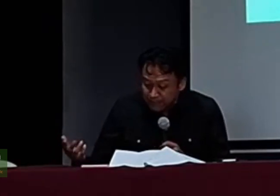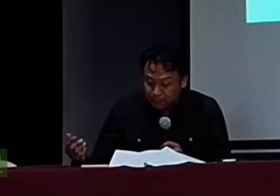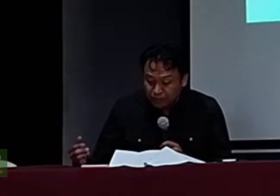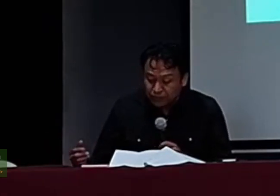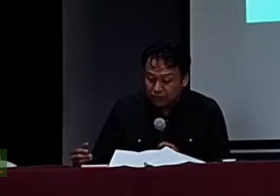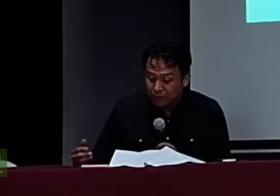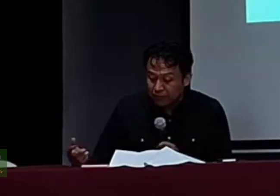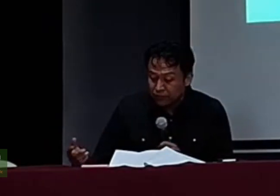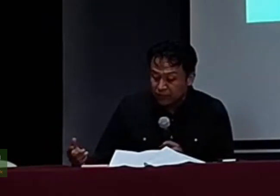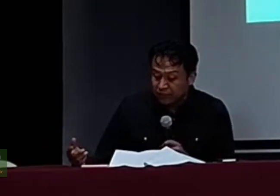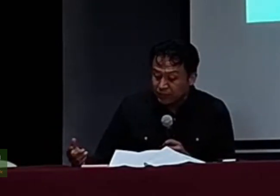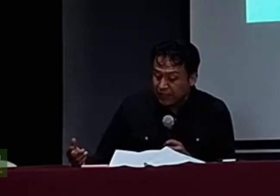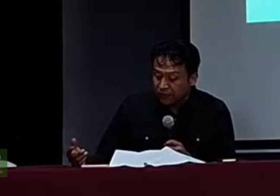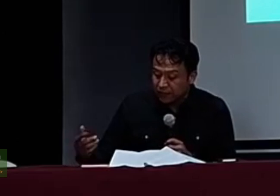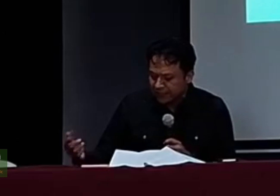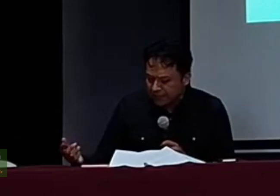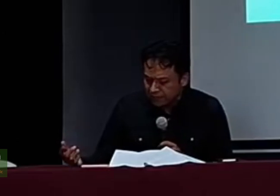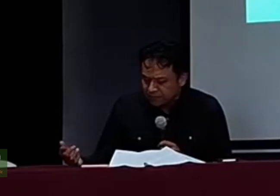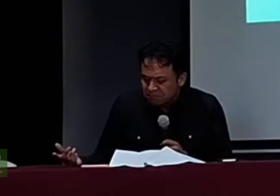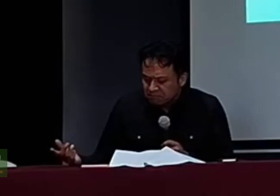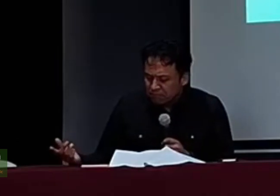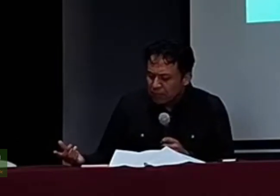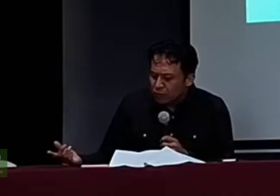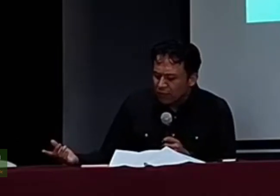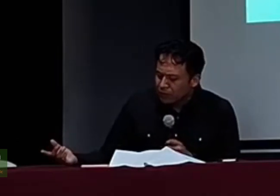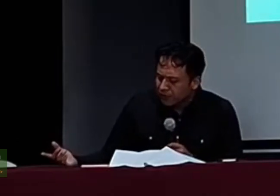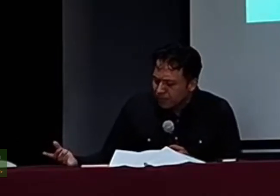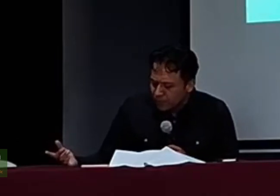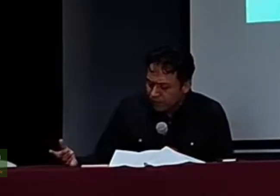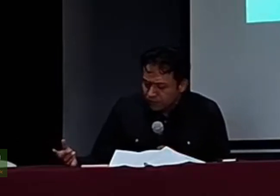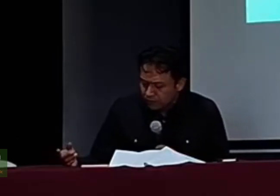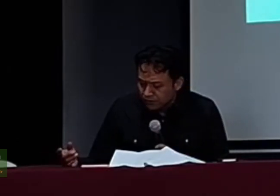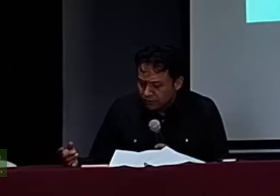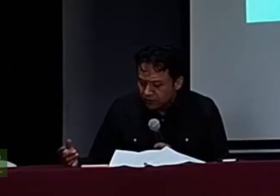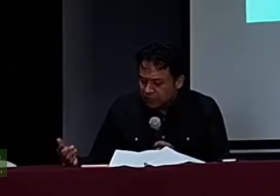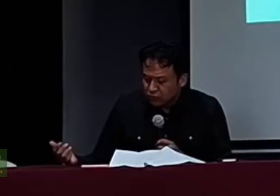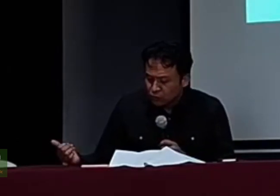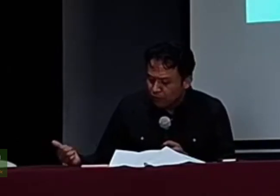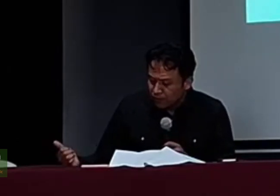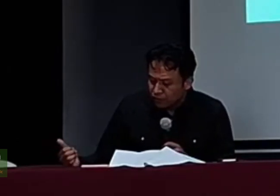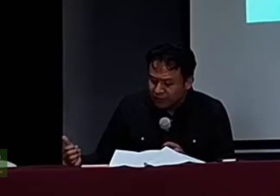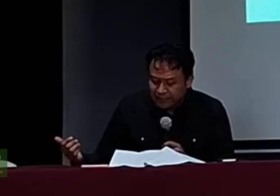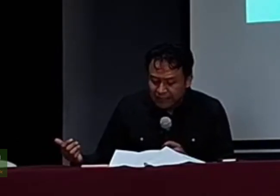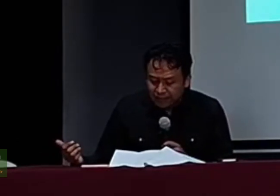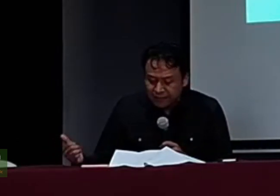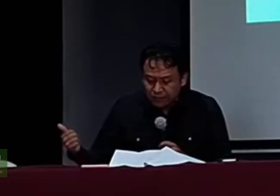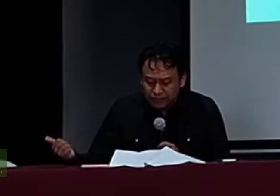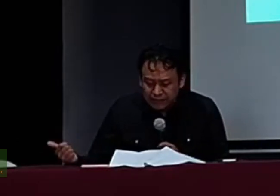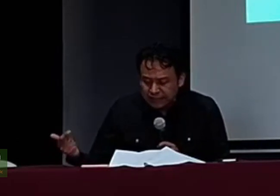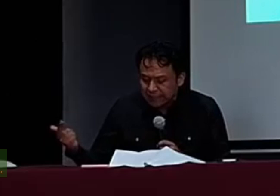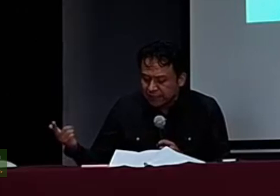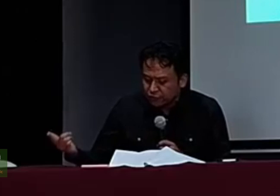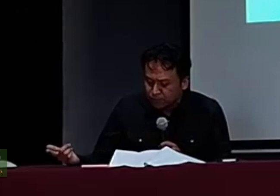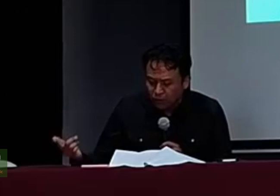que siempre nos han robado y nos han humillado, diría, pero ¿cuál gobierno del pueblo? Si en sus pueblos no tienen cabida